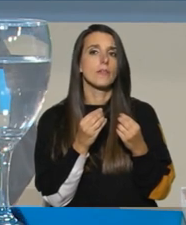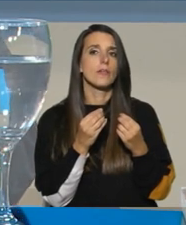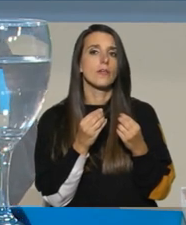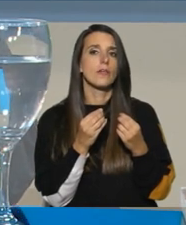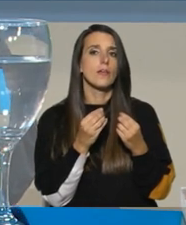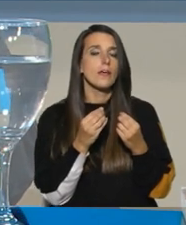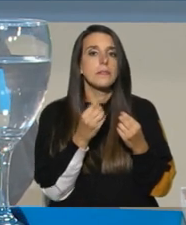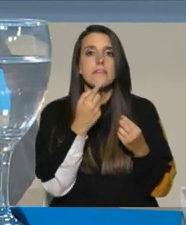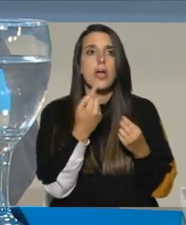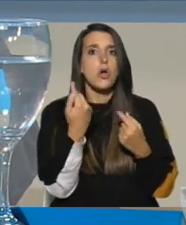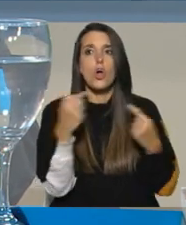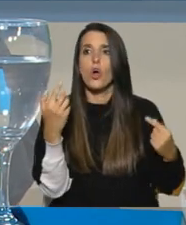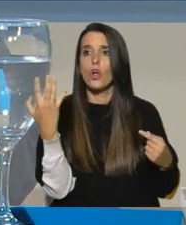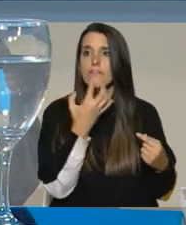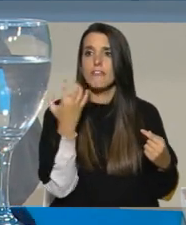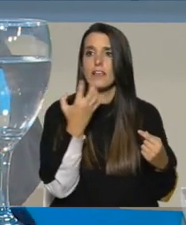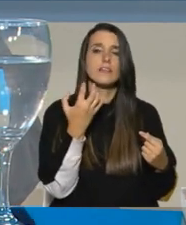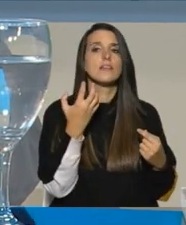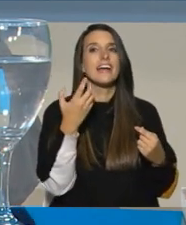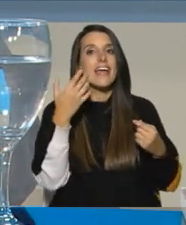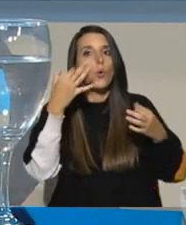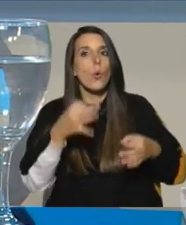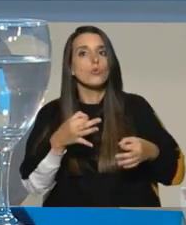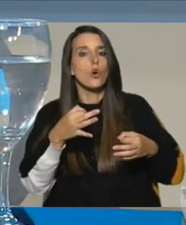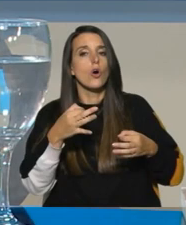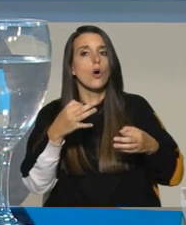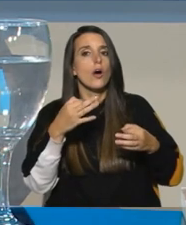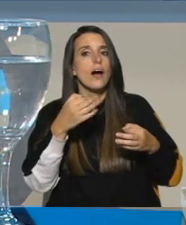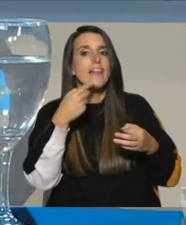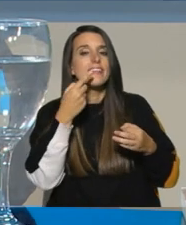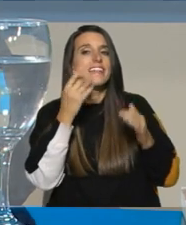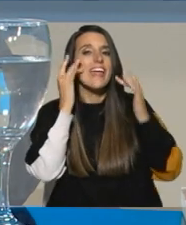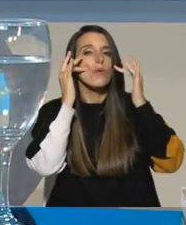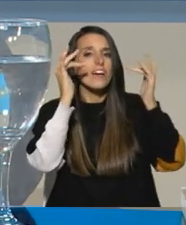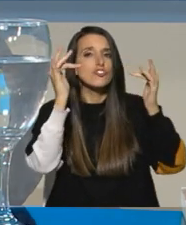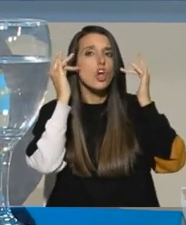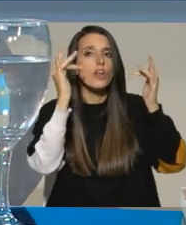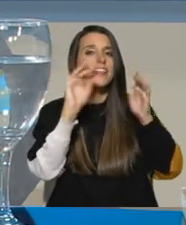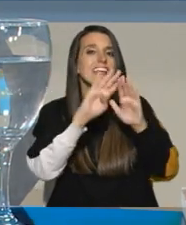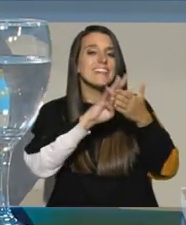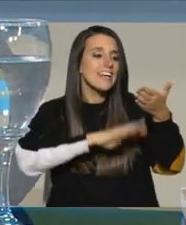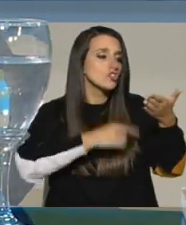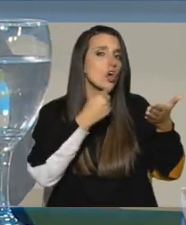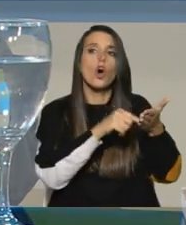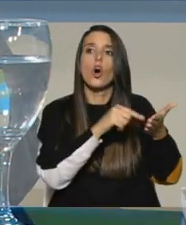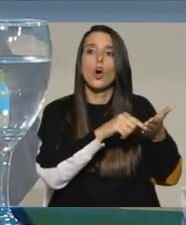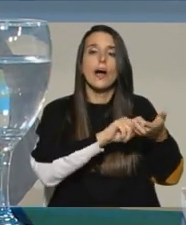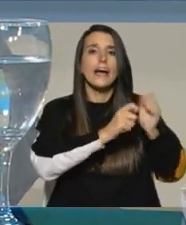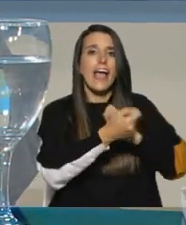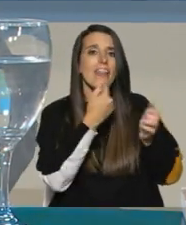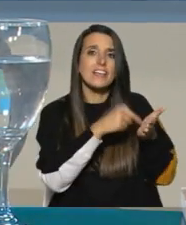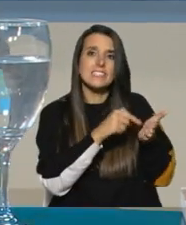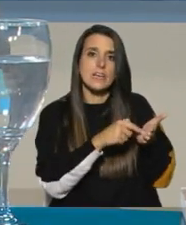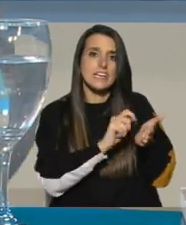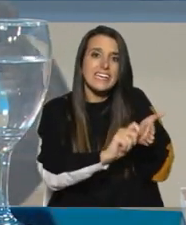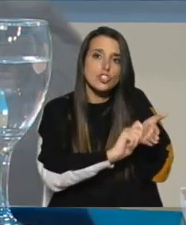de las atrocidades que hay en el ataque a la laicidad en los centros de estudio con los libros de texto. O sea, ya está por escrito, o